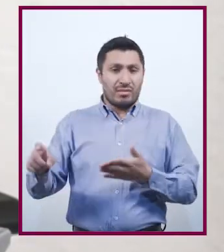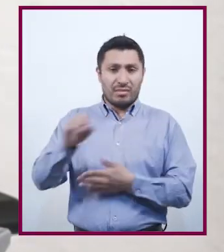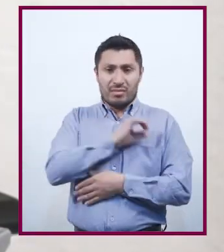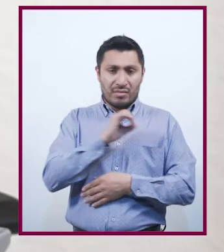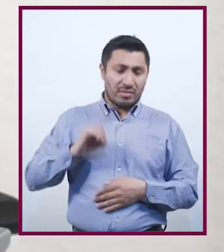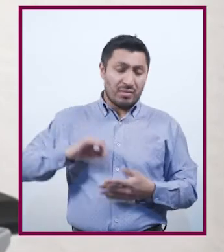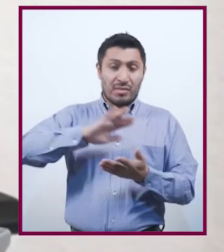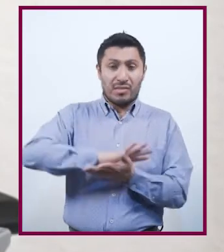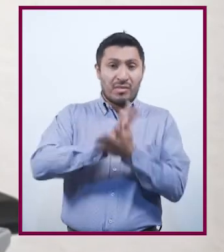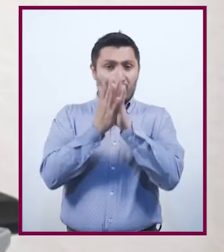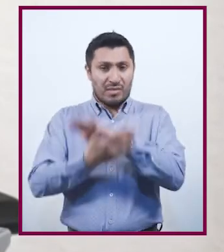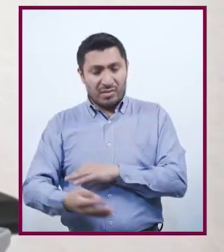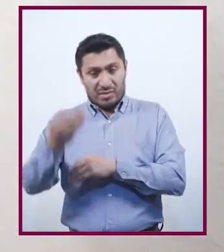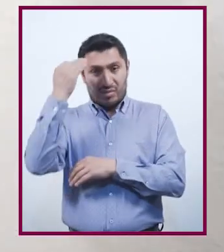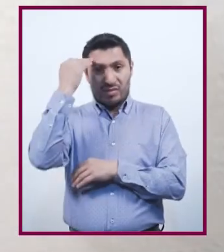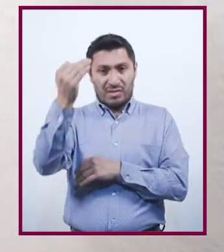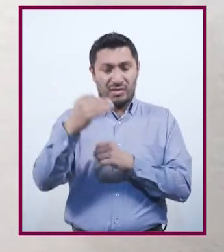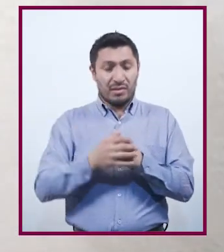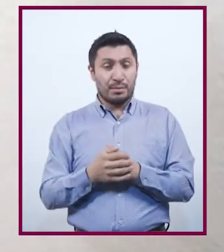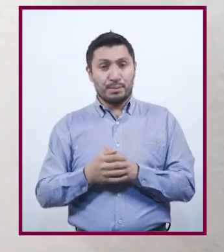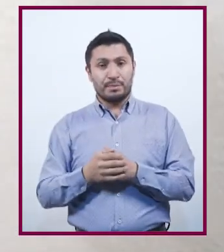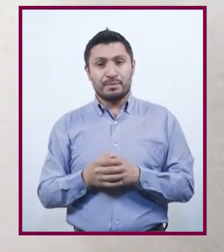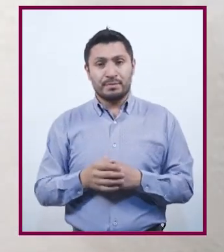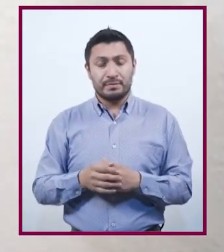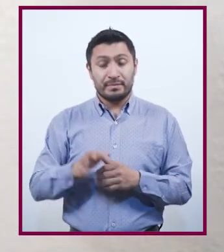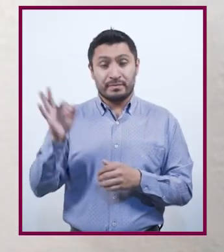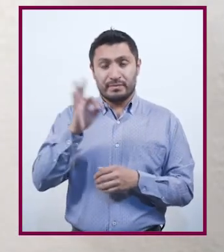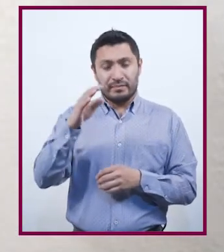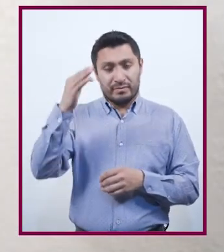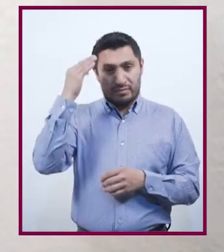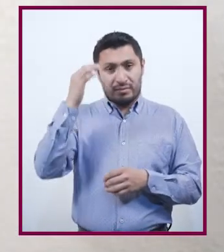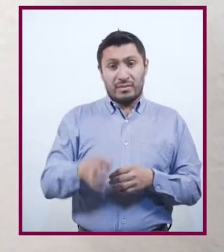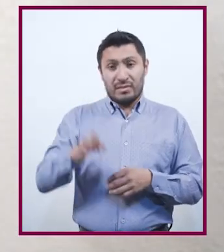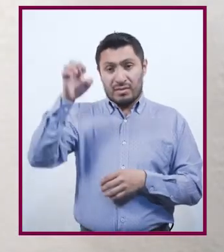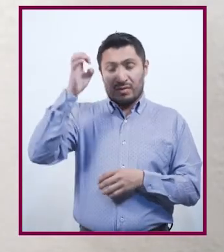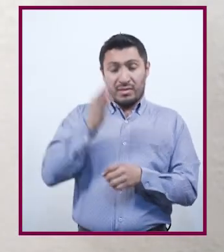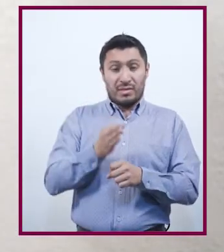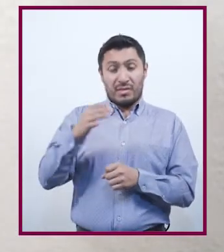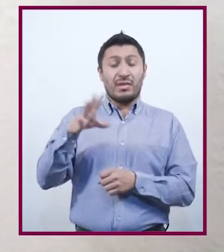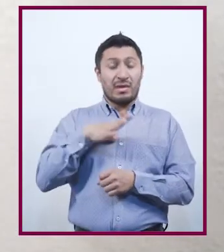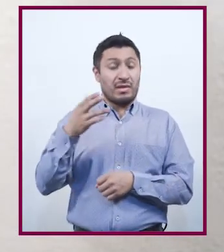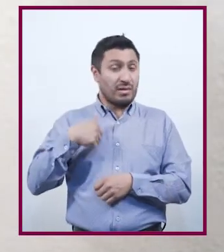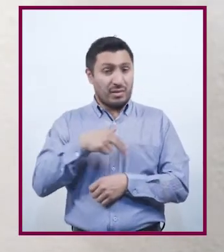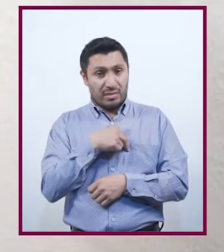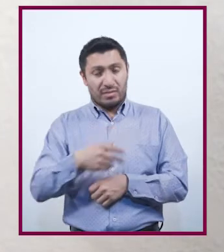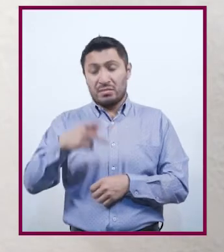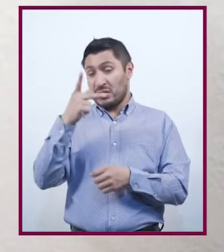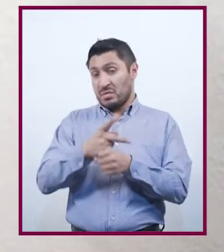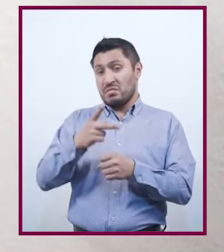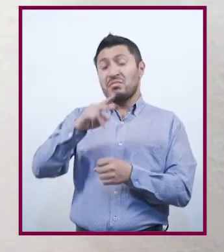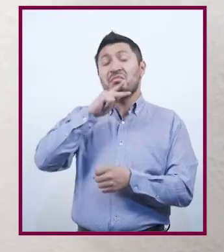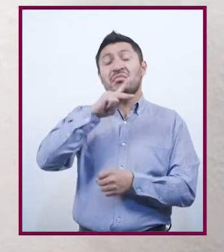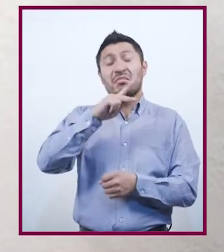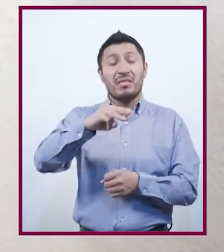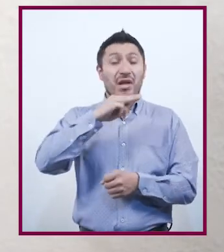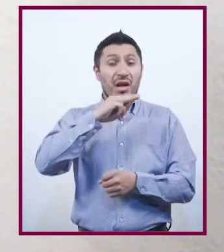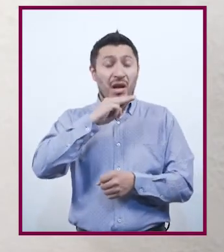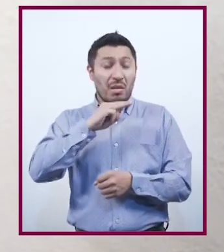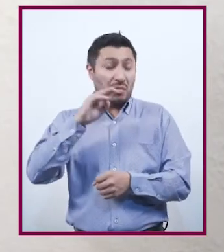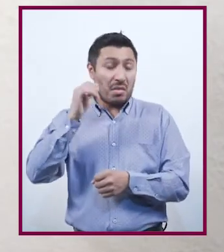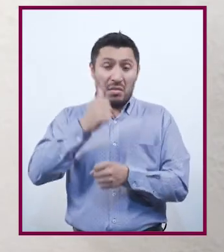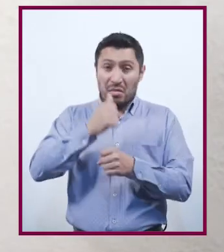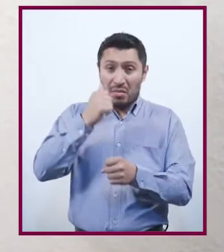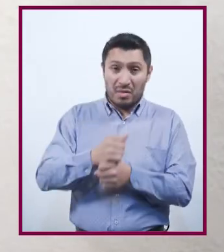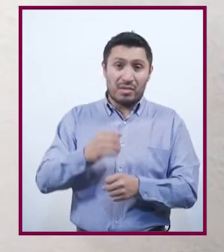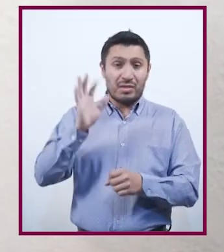se transforman con el paso del tiempo. Probablemente, a la edad que ahora tenemos, nuestros padres y abuelos ya estaban casados o eran el